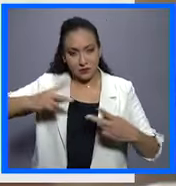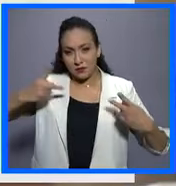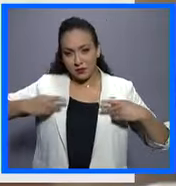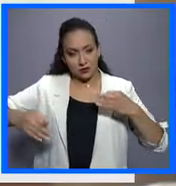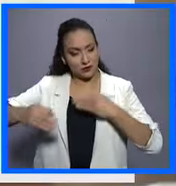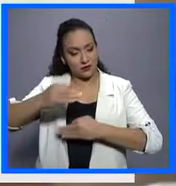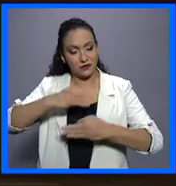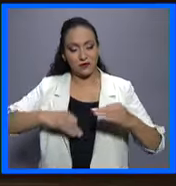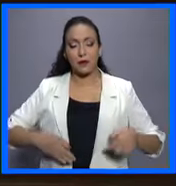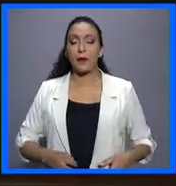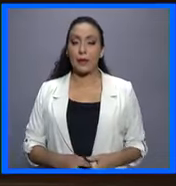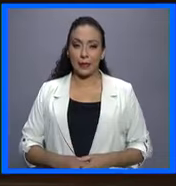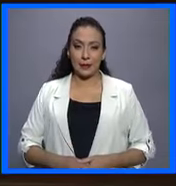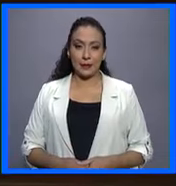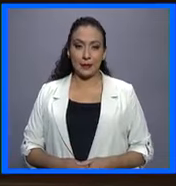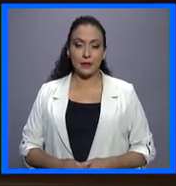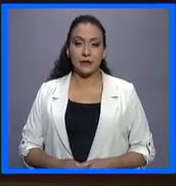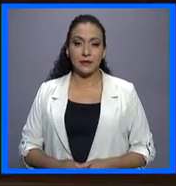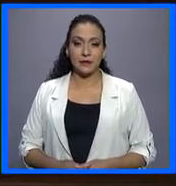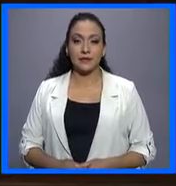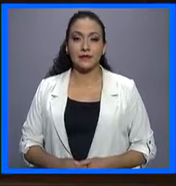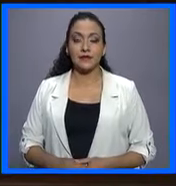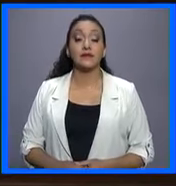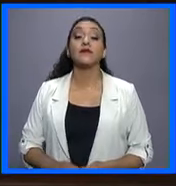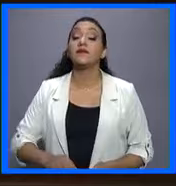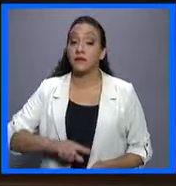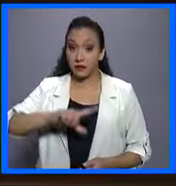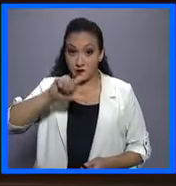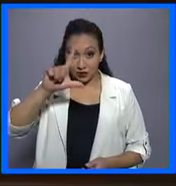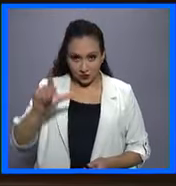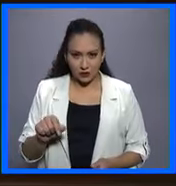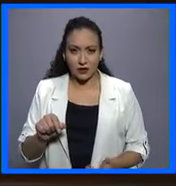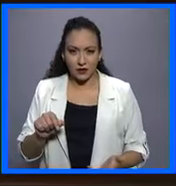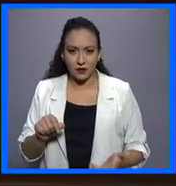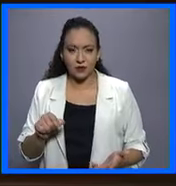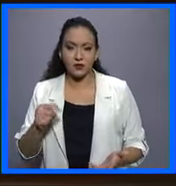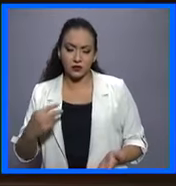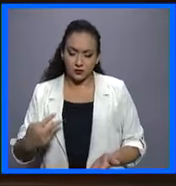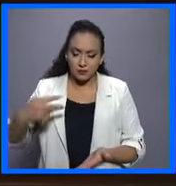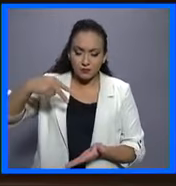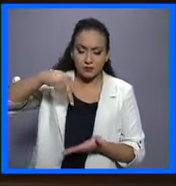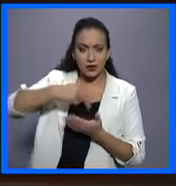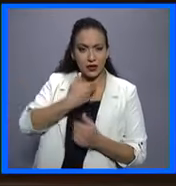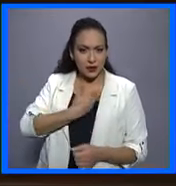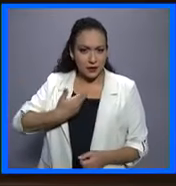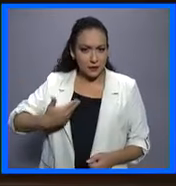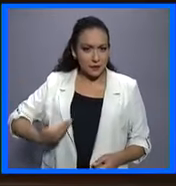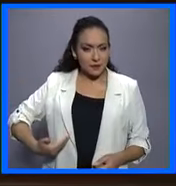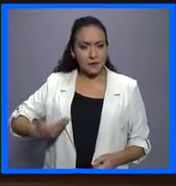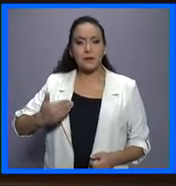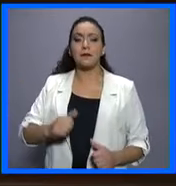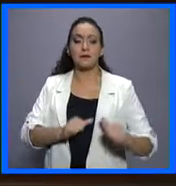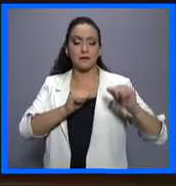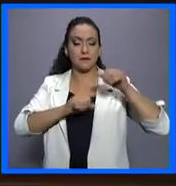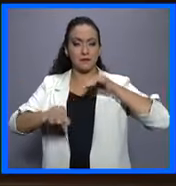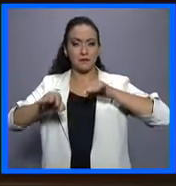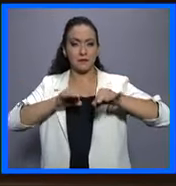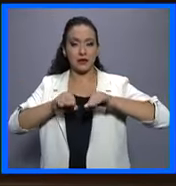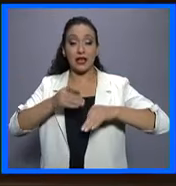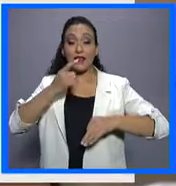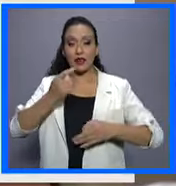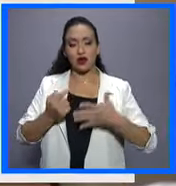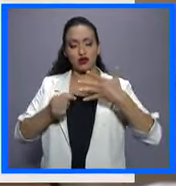justicia electoral. De cara a la sociedad y de sus pares, el magistrado presidente asumió 5 compromisos